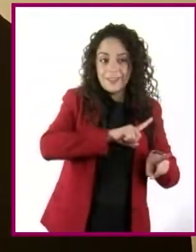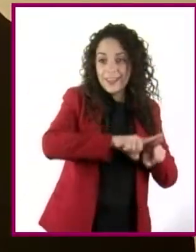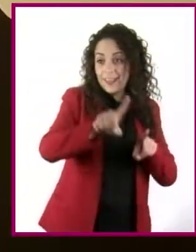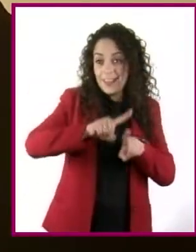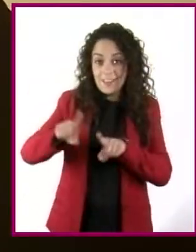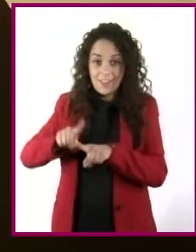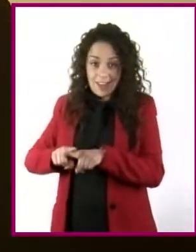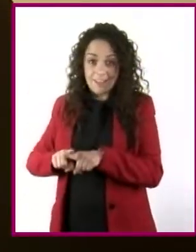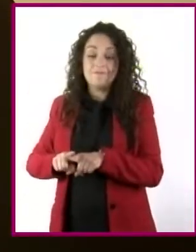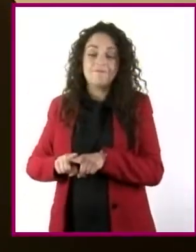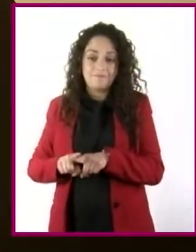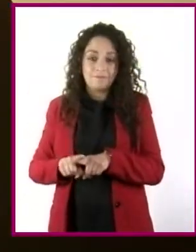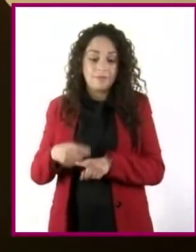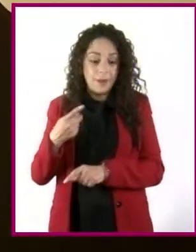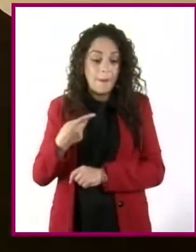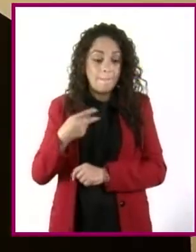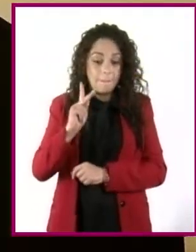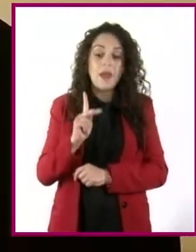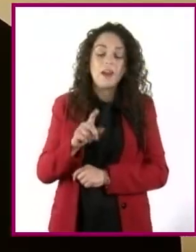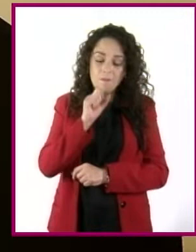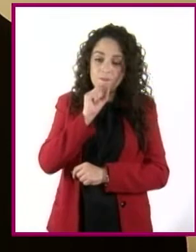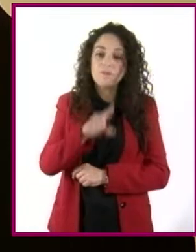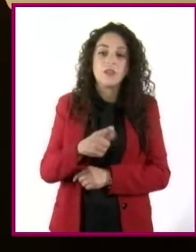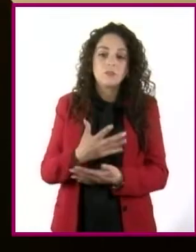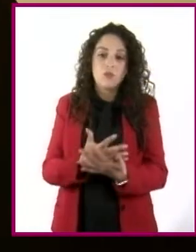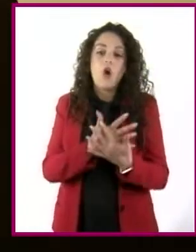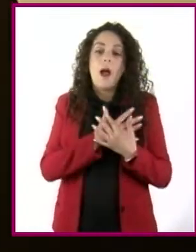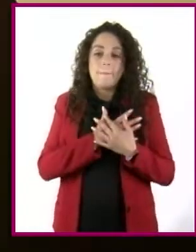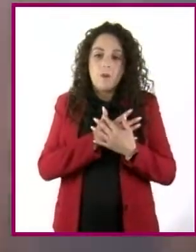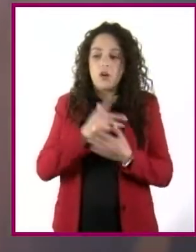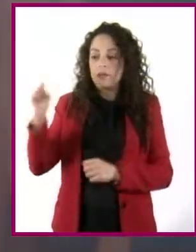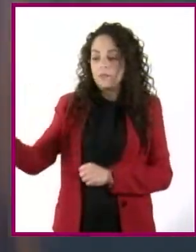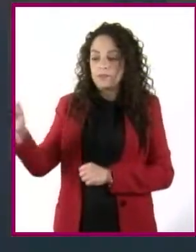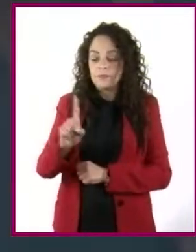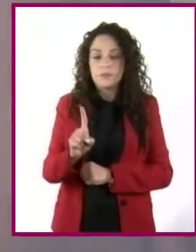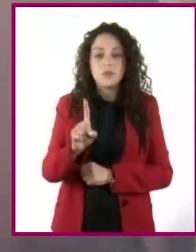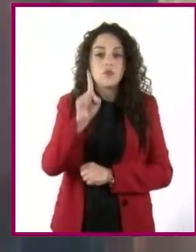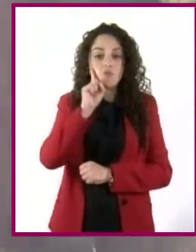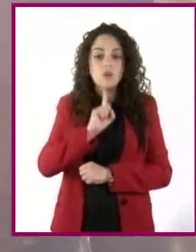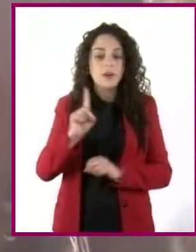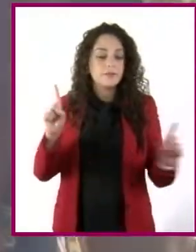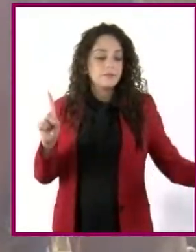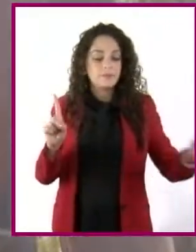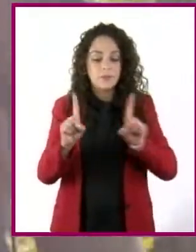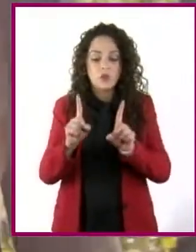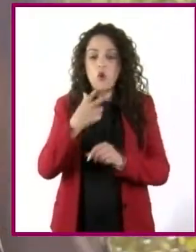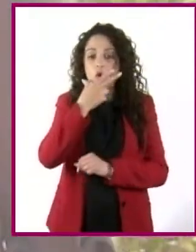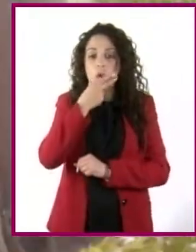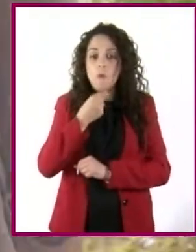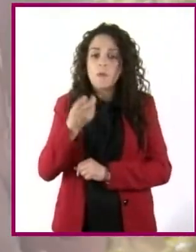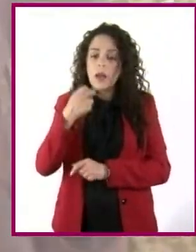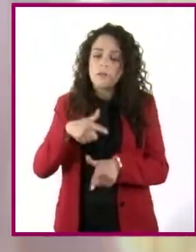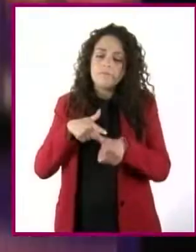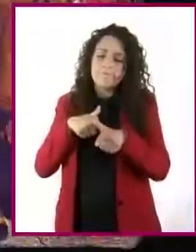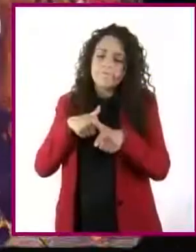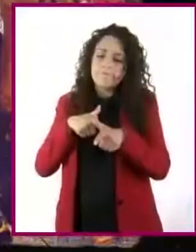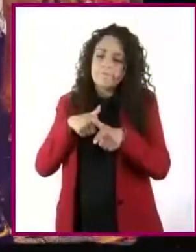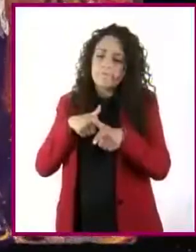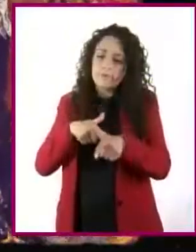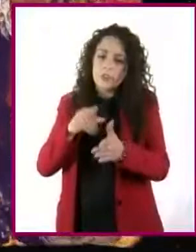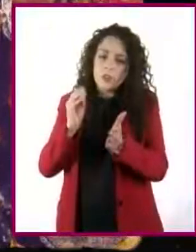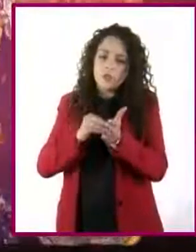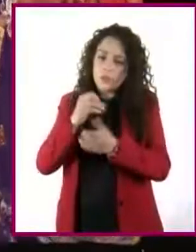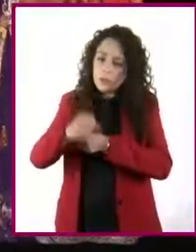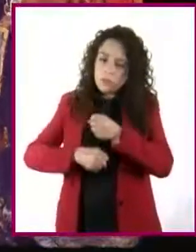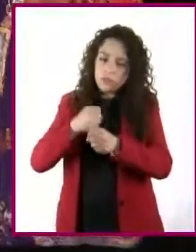aparte merece el amor de pareja, entre hombre y mujer, que es el que ha predominado a través del tiempo. Entre